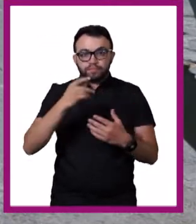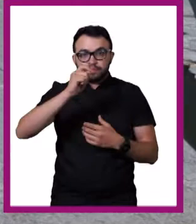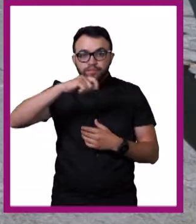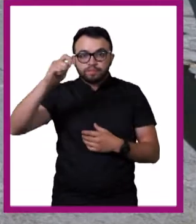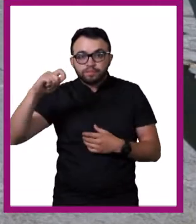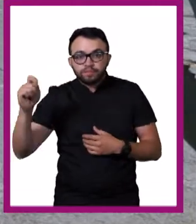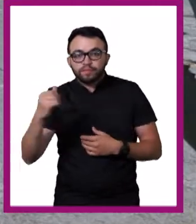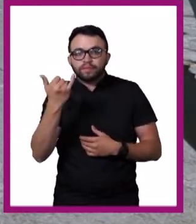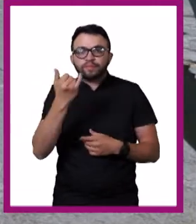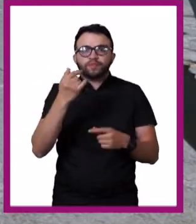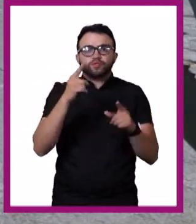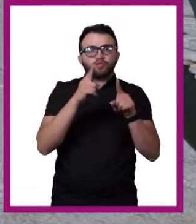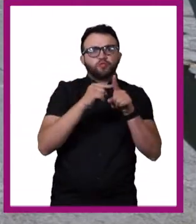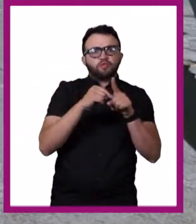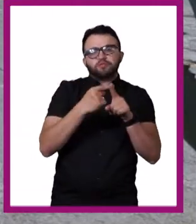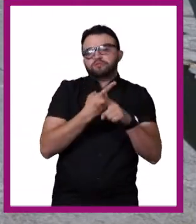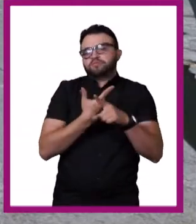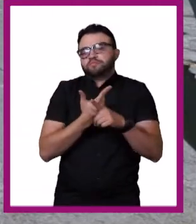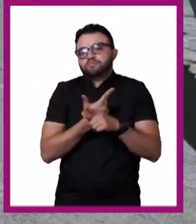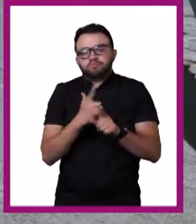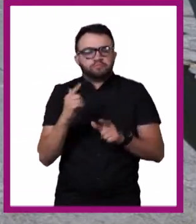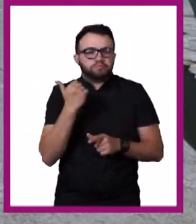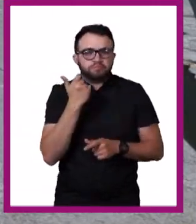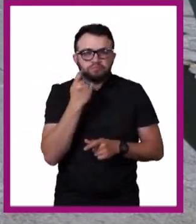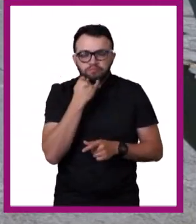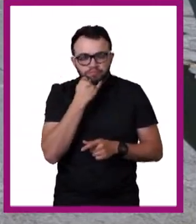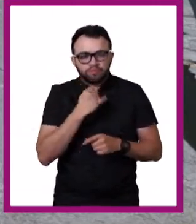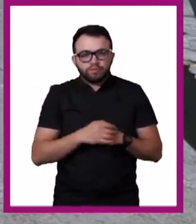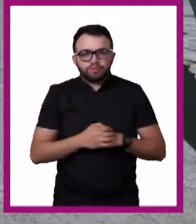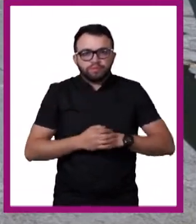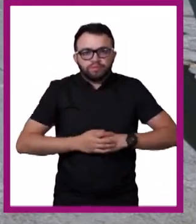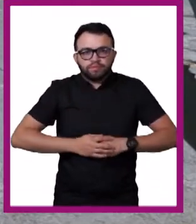tinta de cualquier color. Pues vámonos a su estudio. ¡Vámonos!